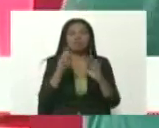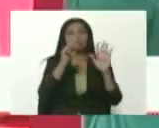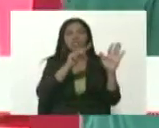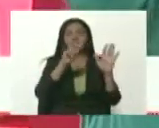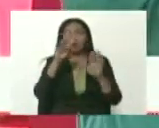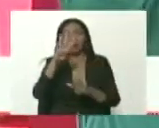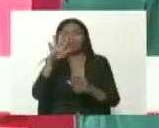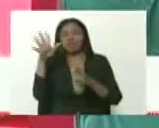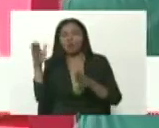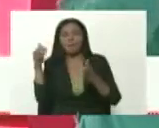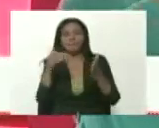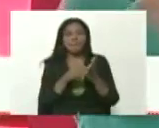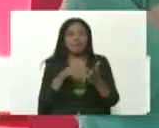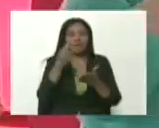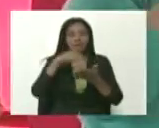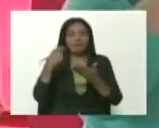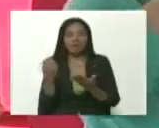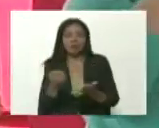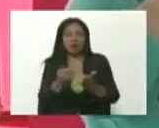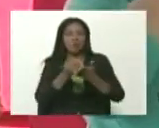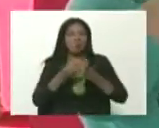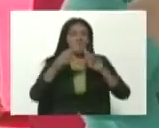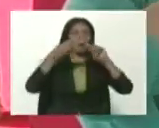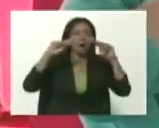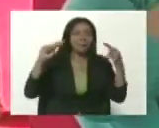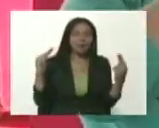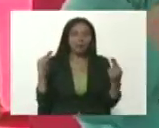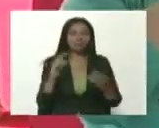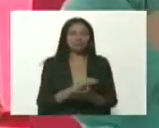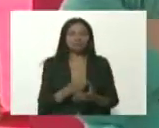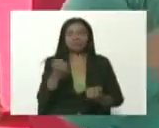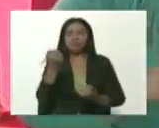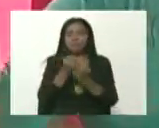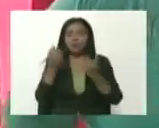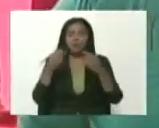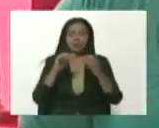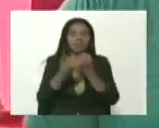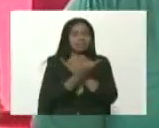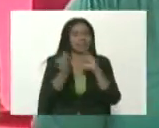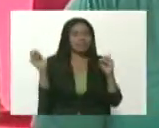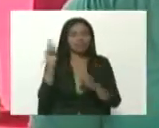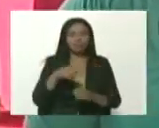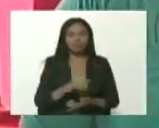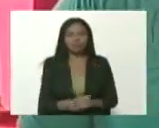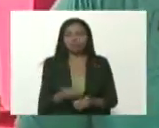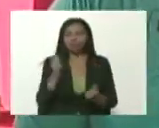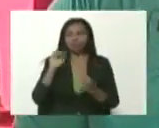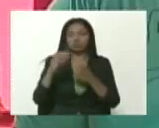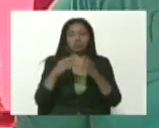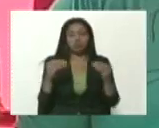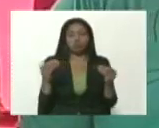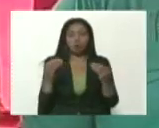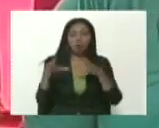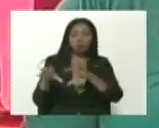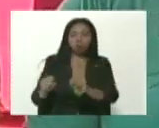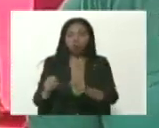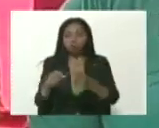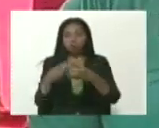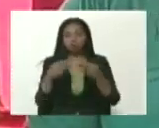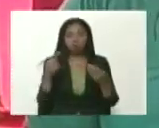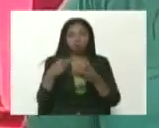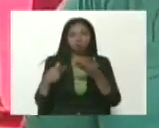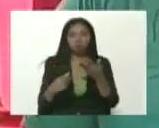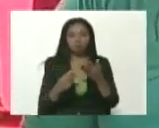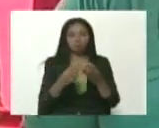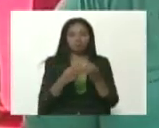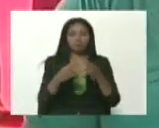1.642.000 firmas a favor de la paz, a favor de la independencia y en contra del imperio norteamericano y